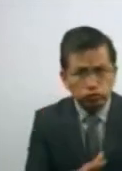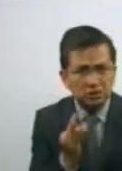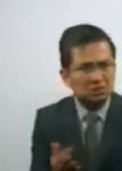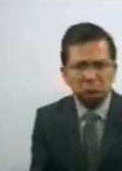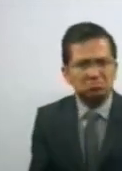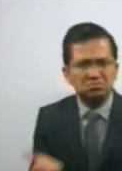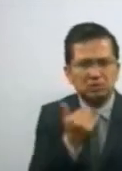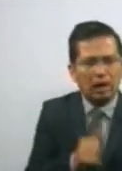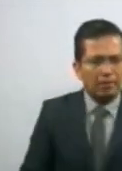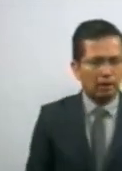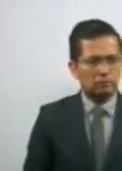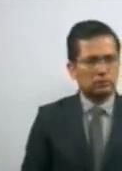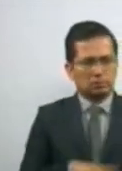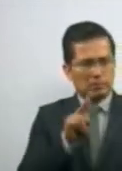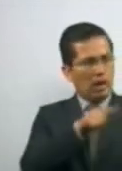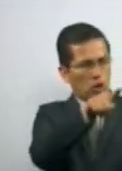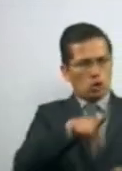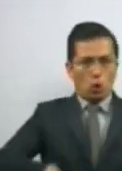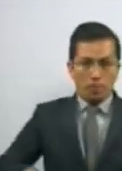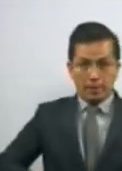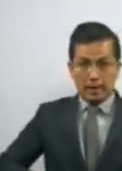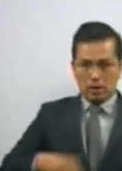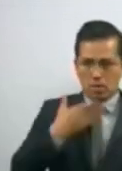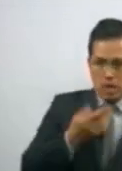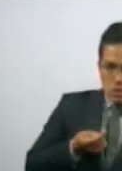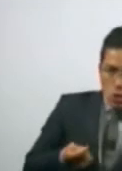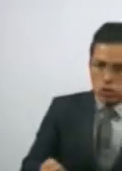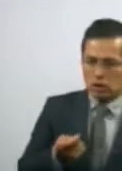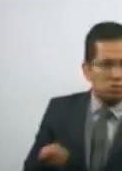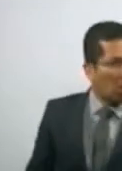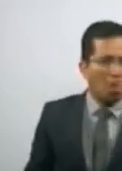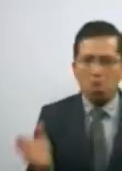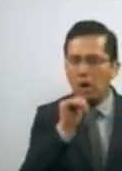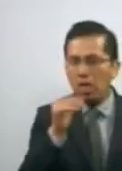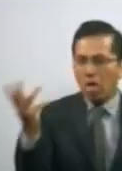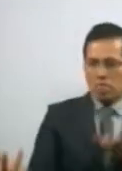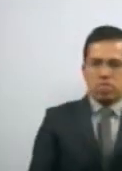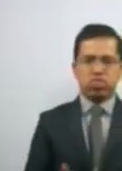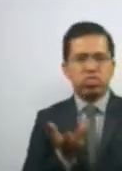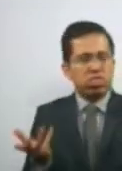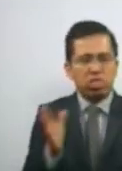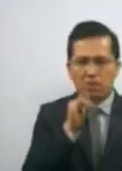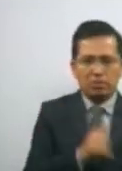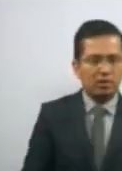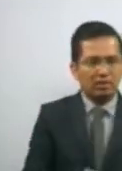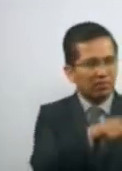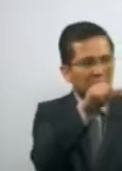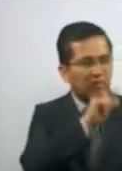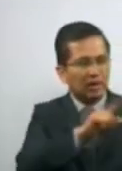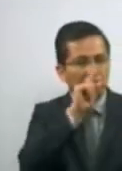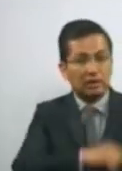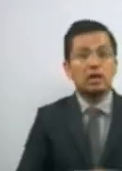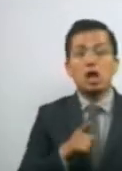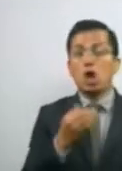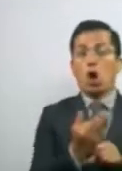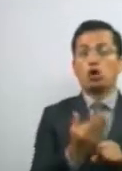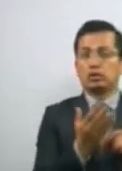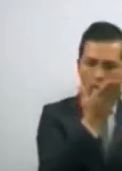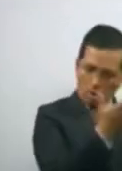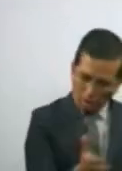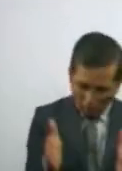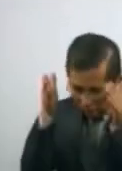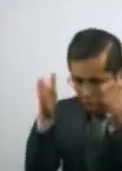tremenda. Hay un gobierno rebasado por la circunstancia, que además está metido en los temas electorales de